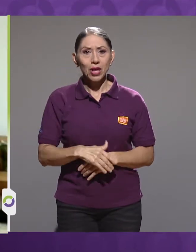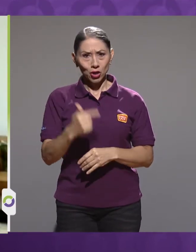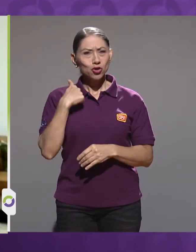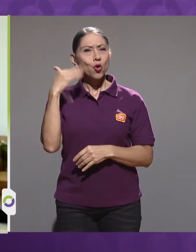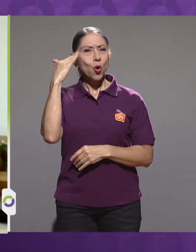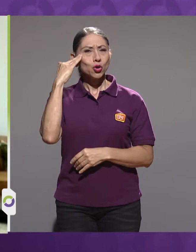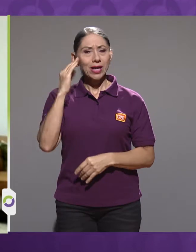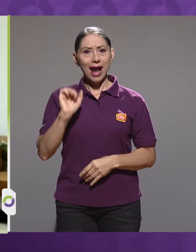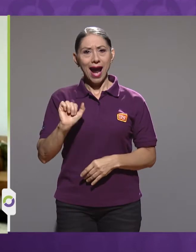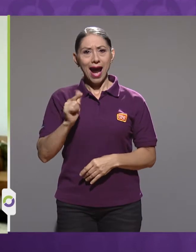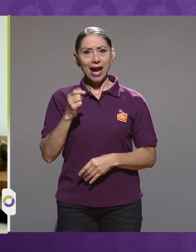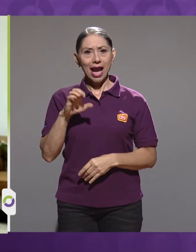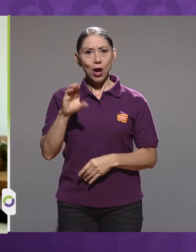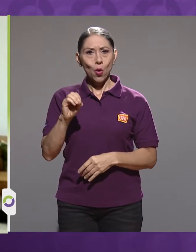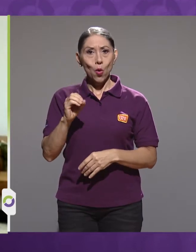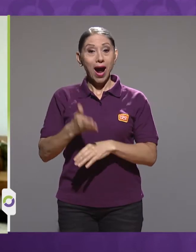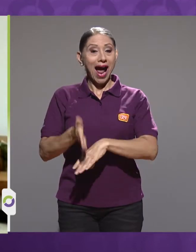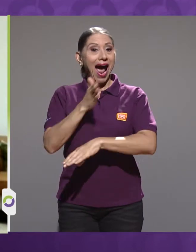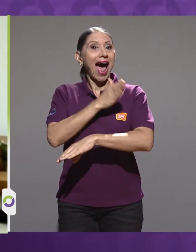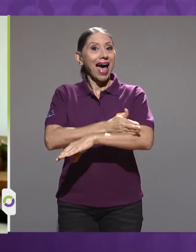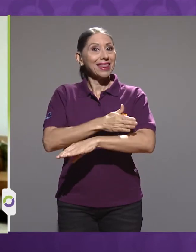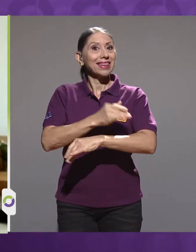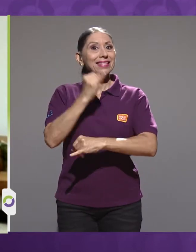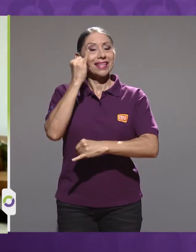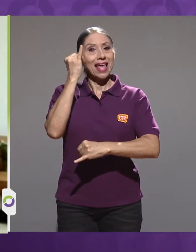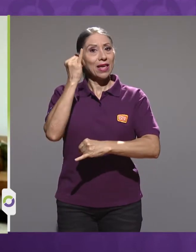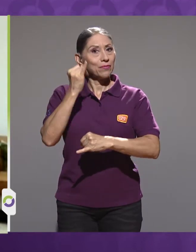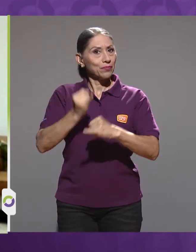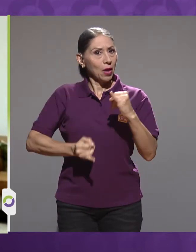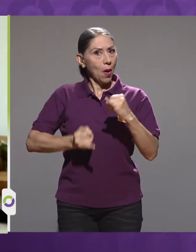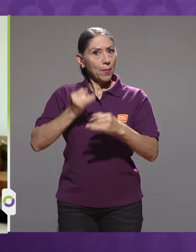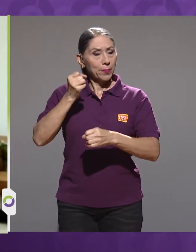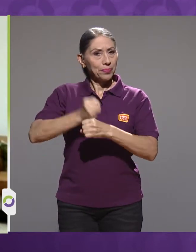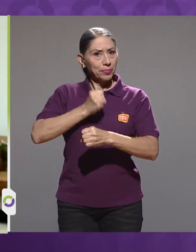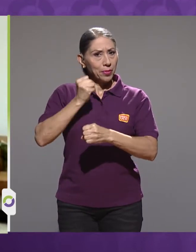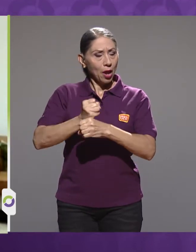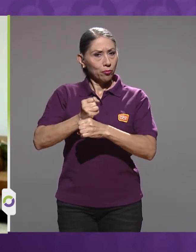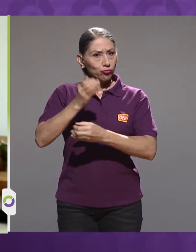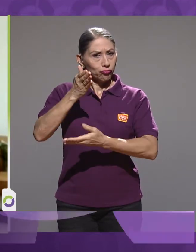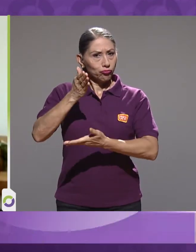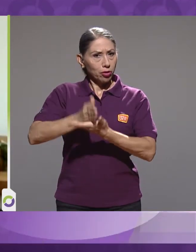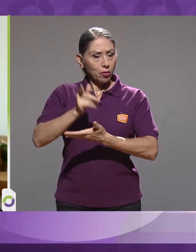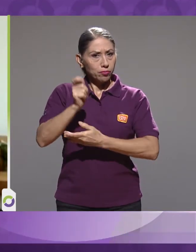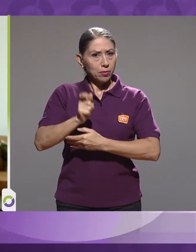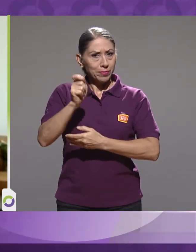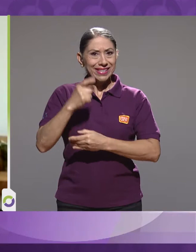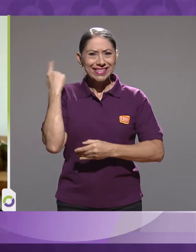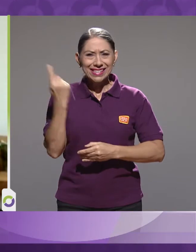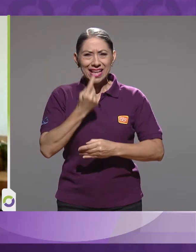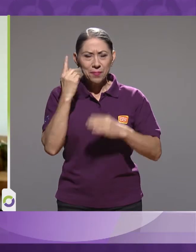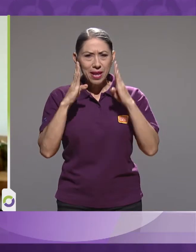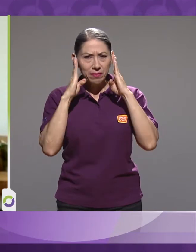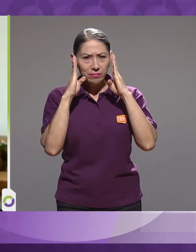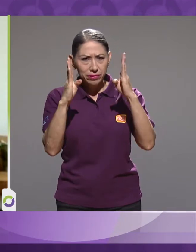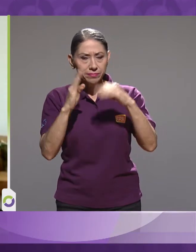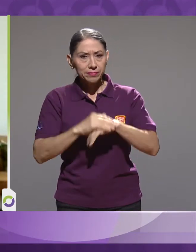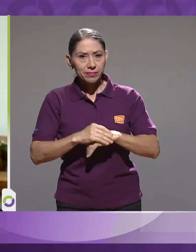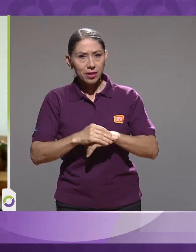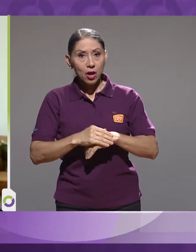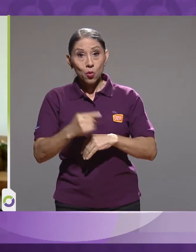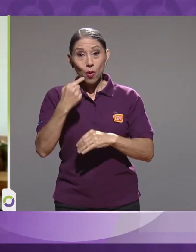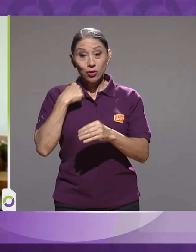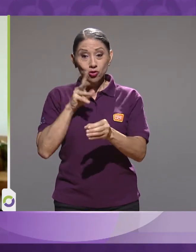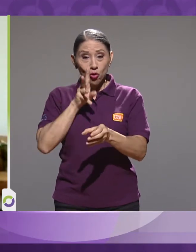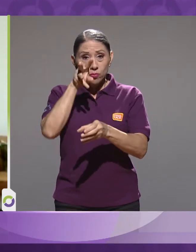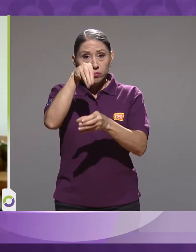a AGECO desde antes de retirarme y siempre me llamó la atención. Cuando yo ingresé a